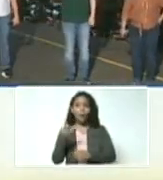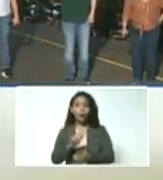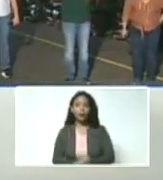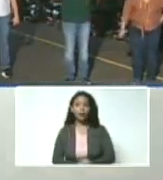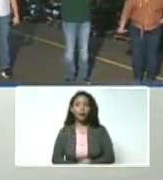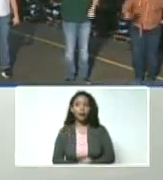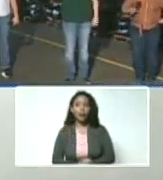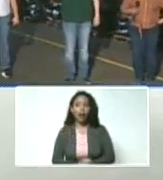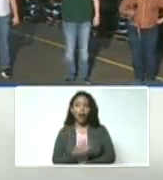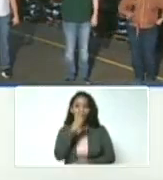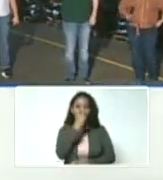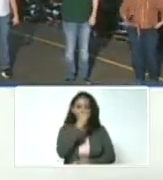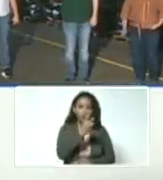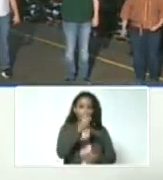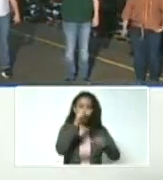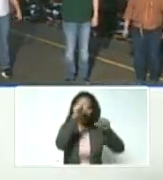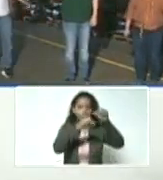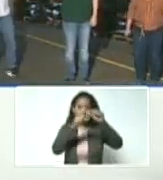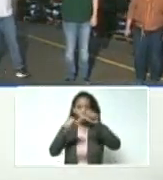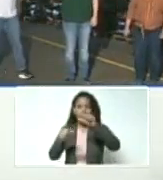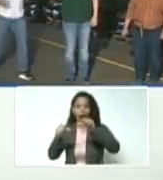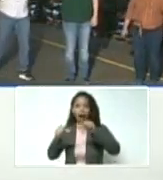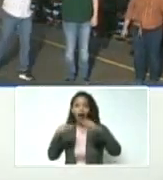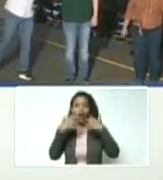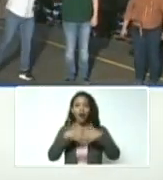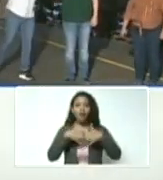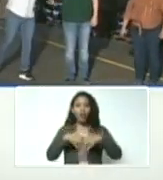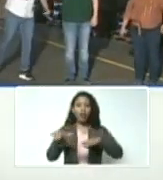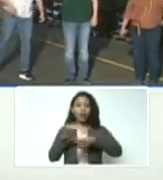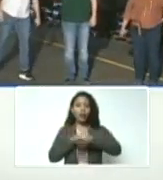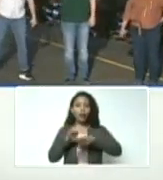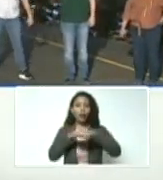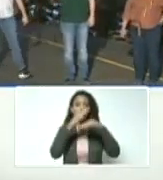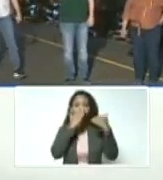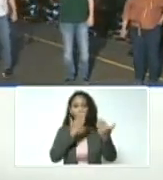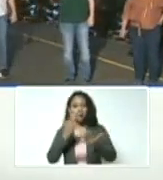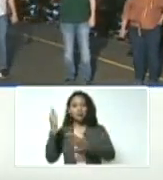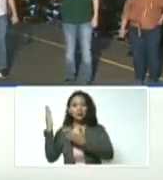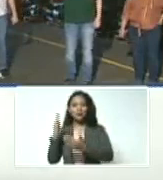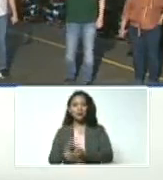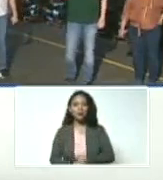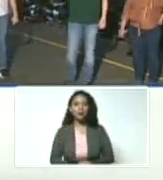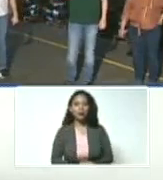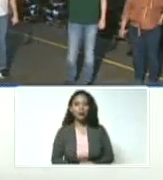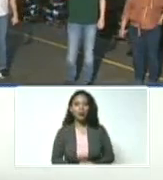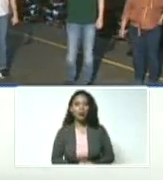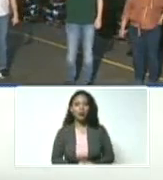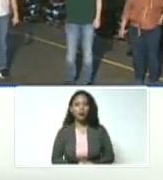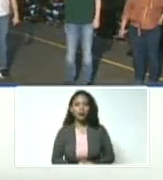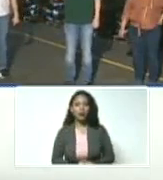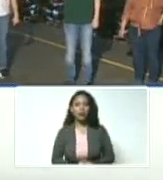la visita a las fábricas de calzado. Adelante, Eduardo.